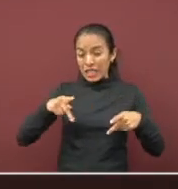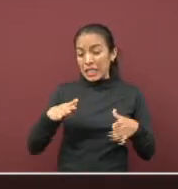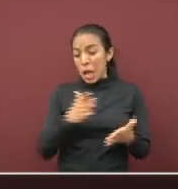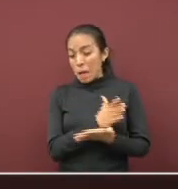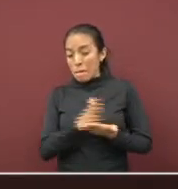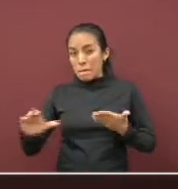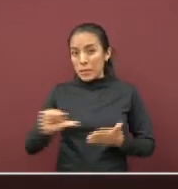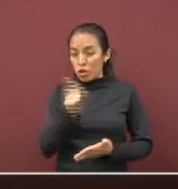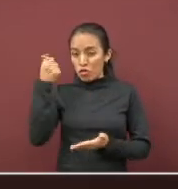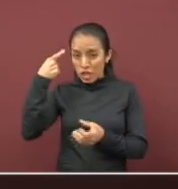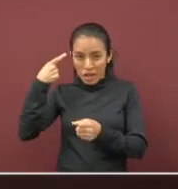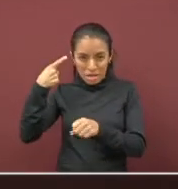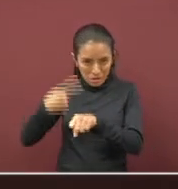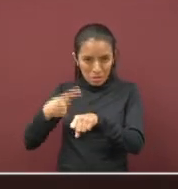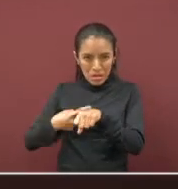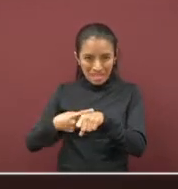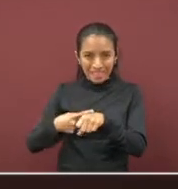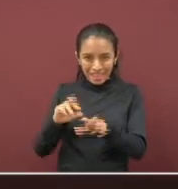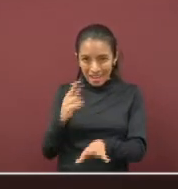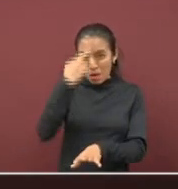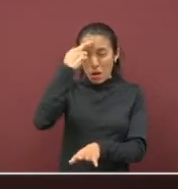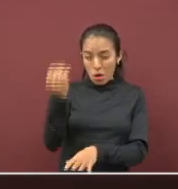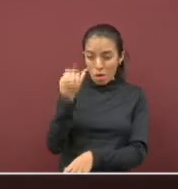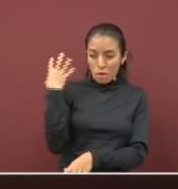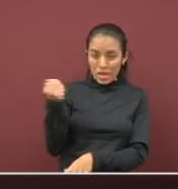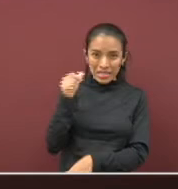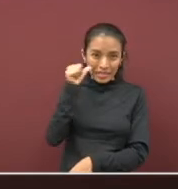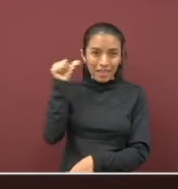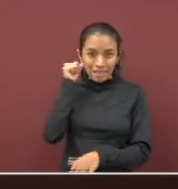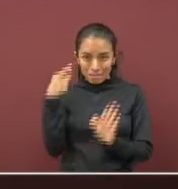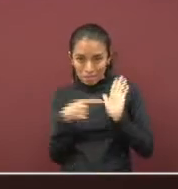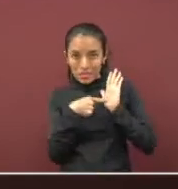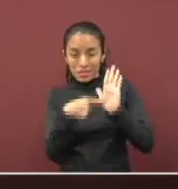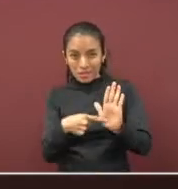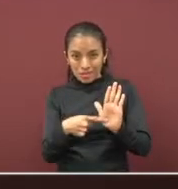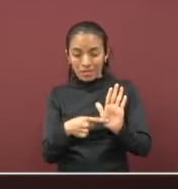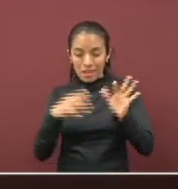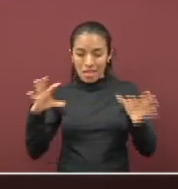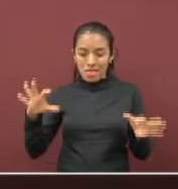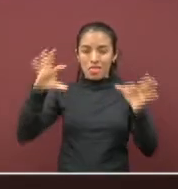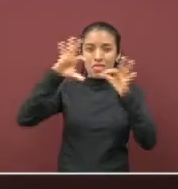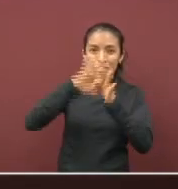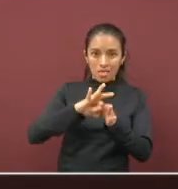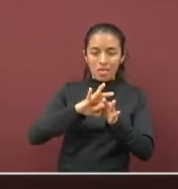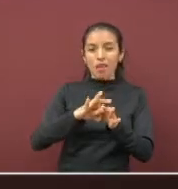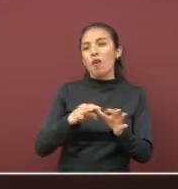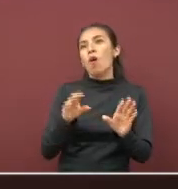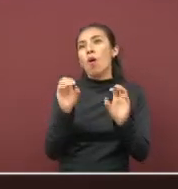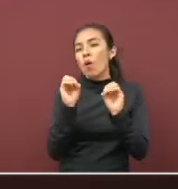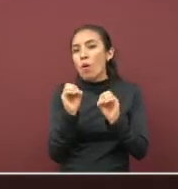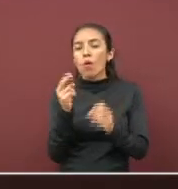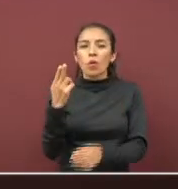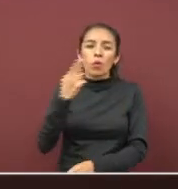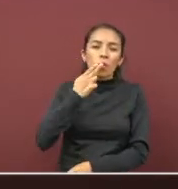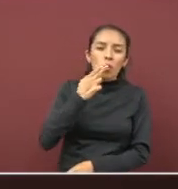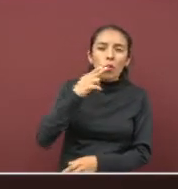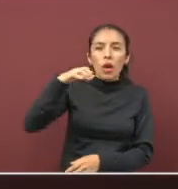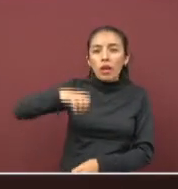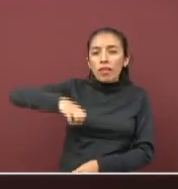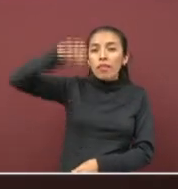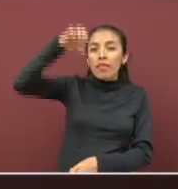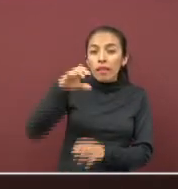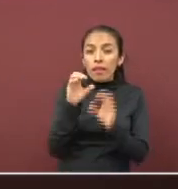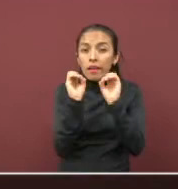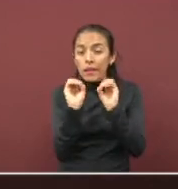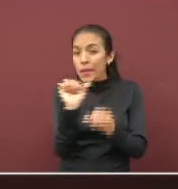como lo mostramos en la conferencia de ayer o tener algún otro factor de riesgo como el tabaquismo en la edad o